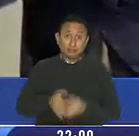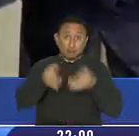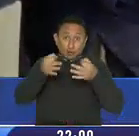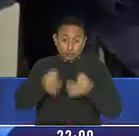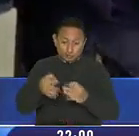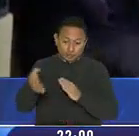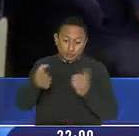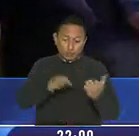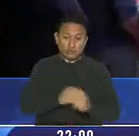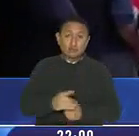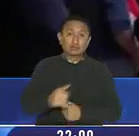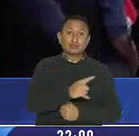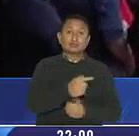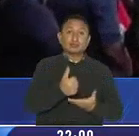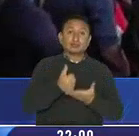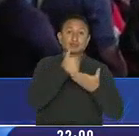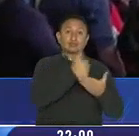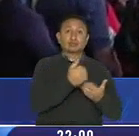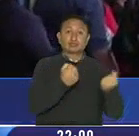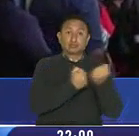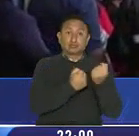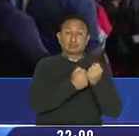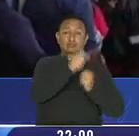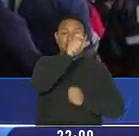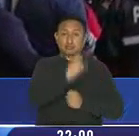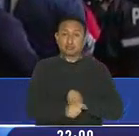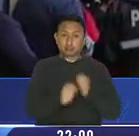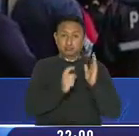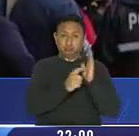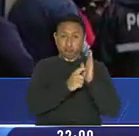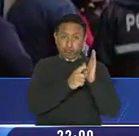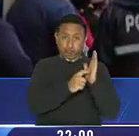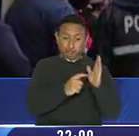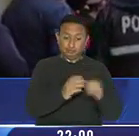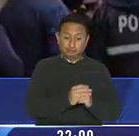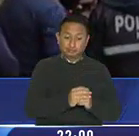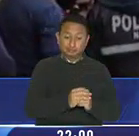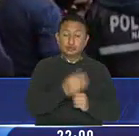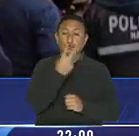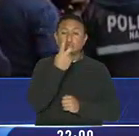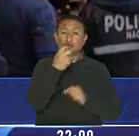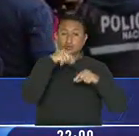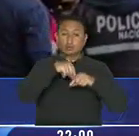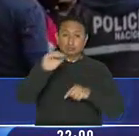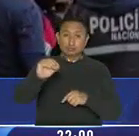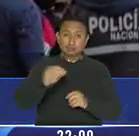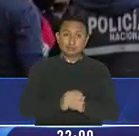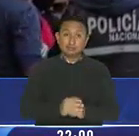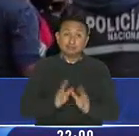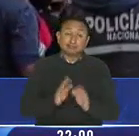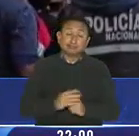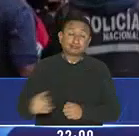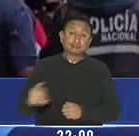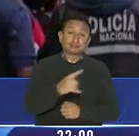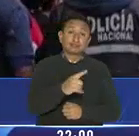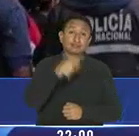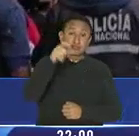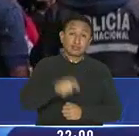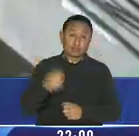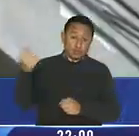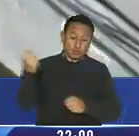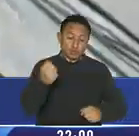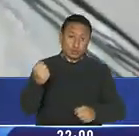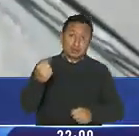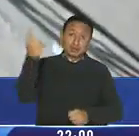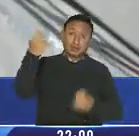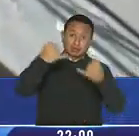laborando como ayudante del maestro soldador. La emergencia fue reportada pasado el mediodía. Supuestamente la varilla que manipulaba